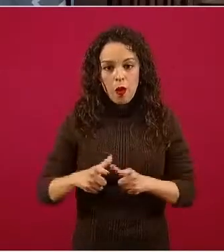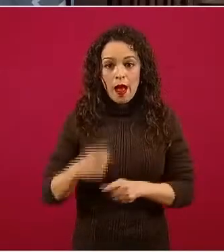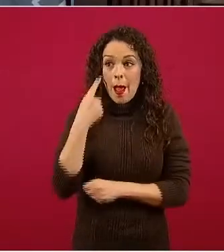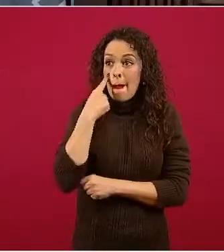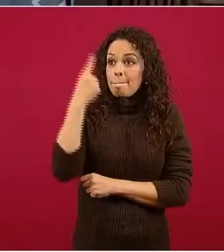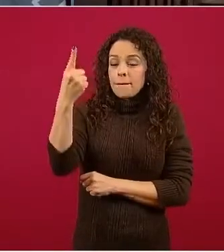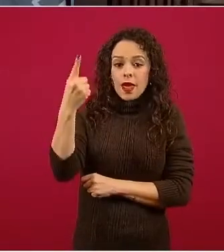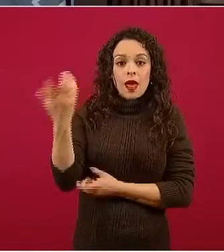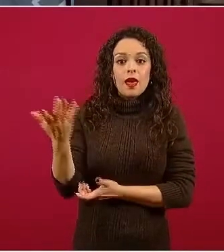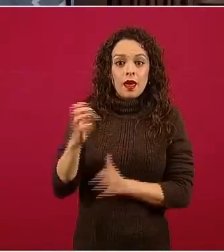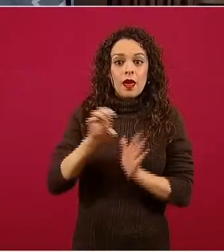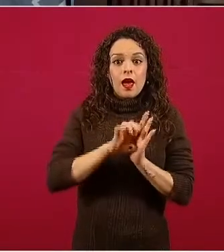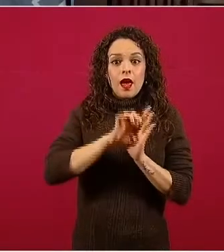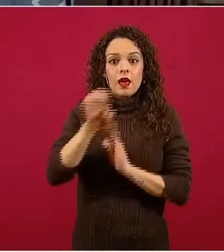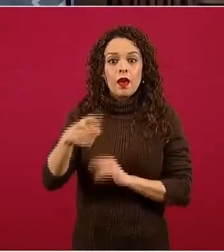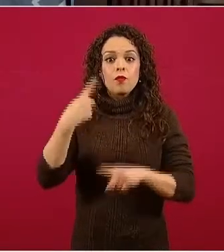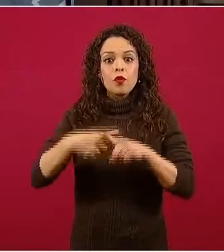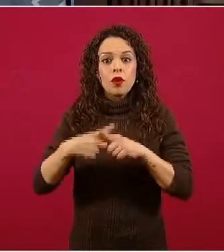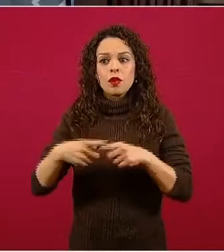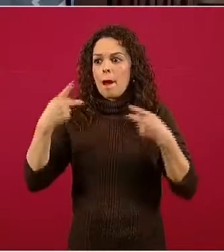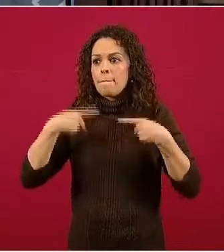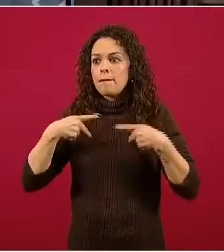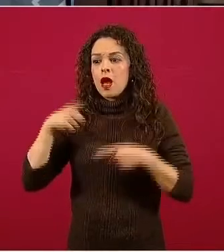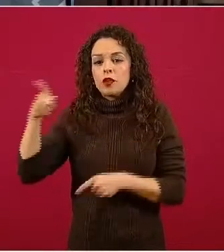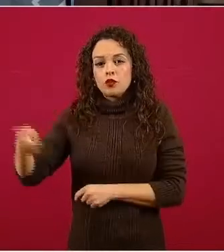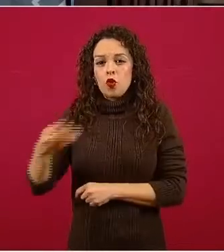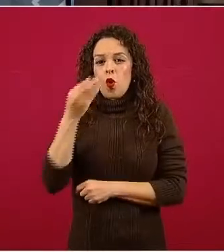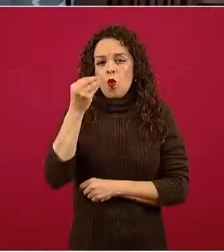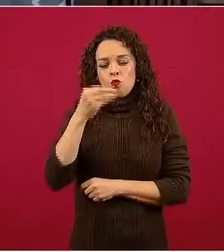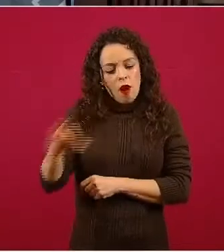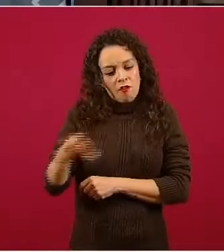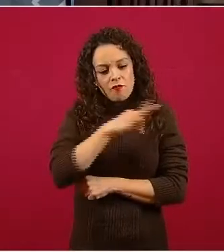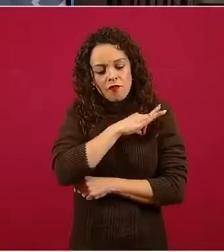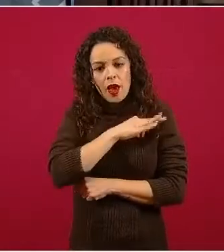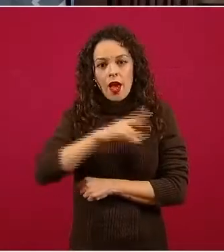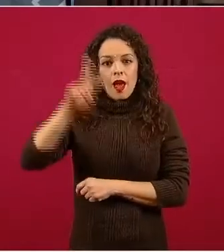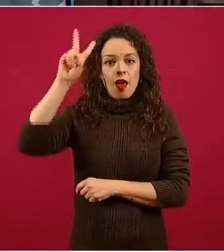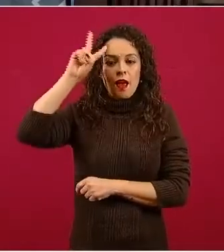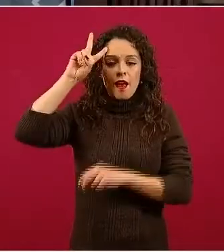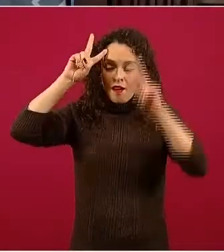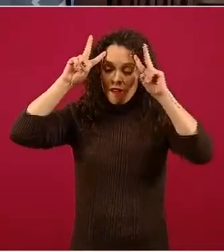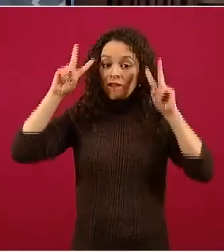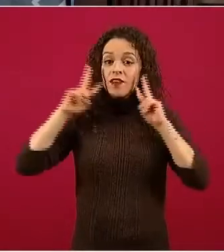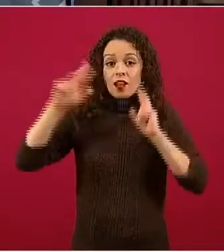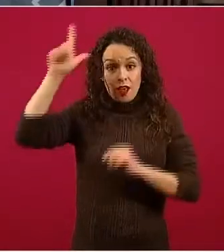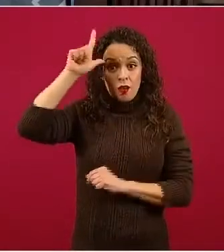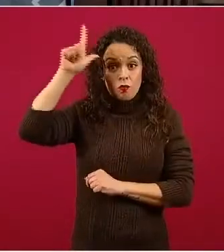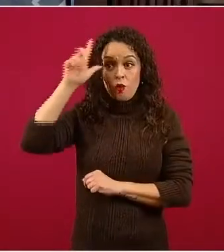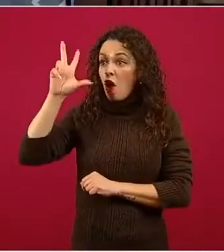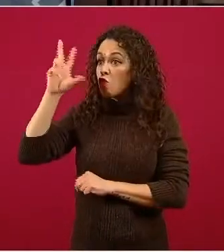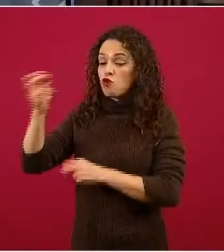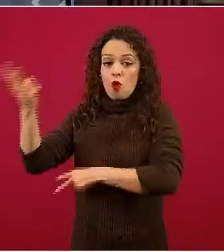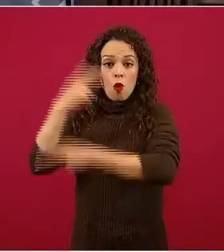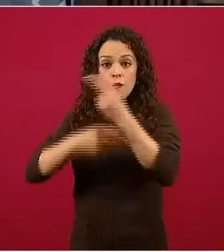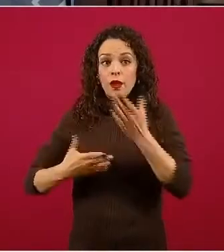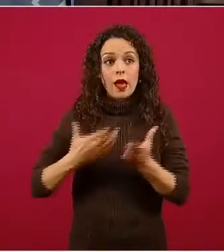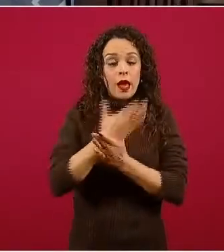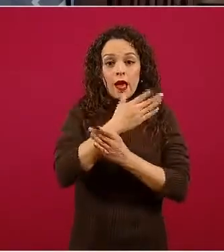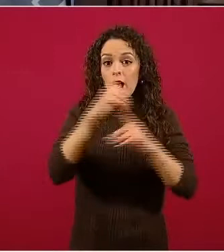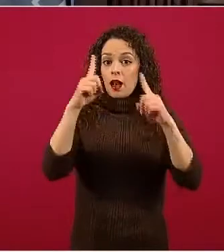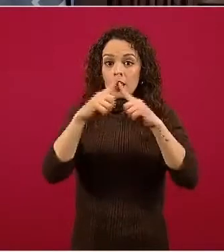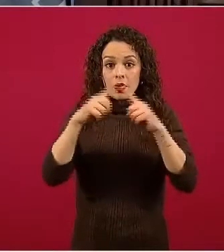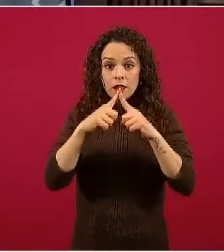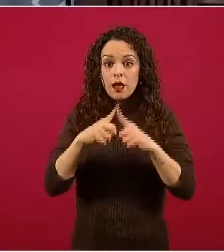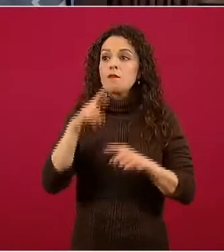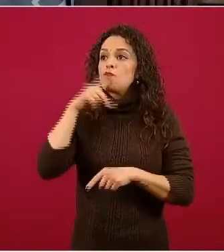dando los fieles de la Virgen de Guadalupe al no asistir este año a la Basílica y celebrar a la Virgen desde casa.